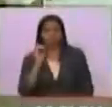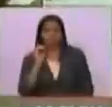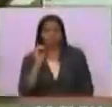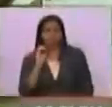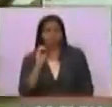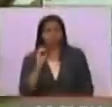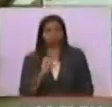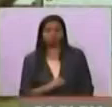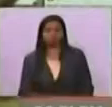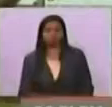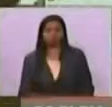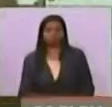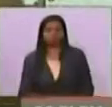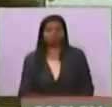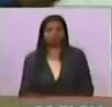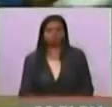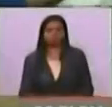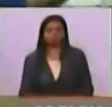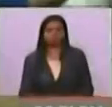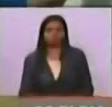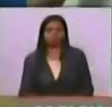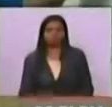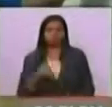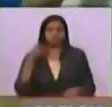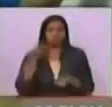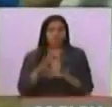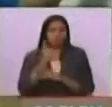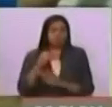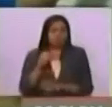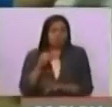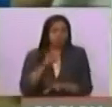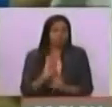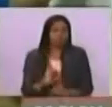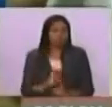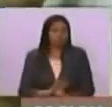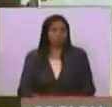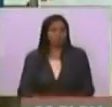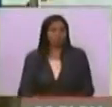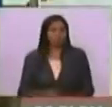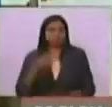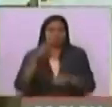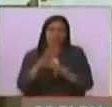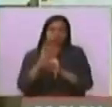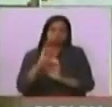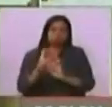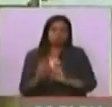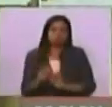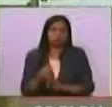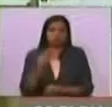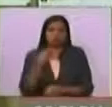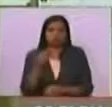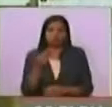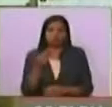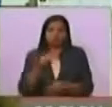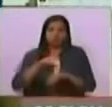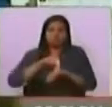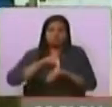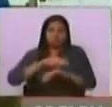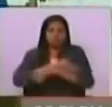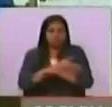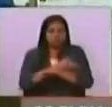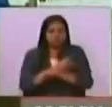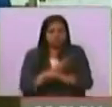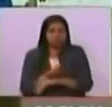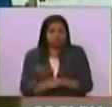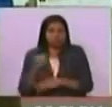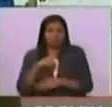O vamos contra lo que tengan, pues. Vamos contra lo que tengan. Por eso es que Ravel tardío. ¿Qué te pareció